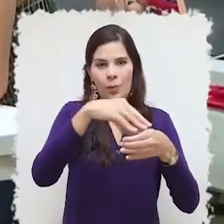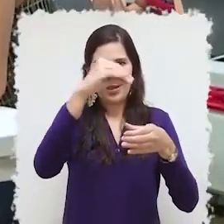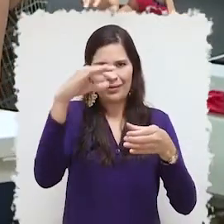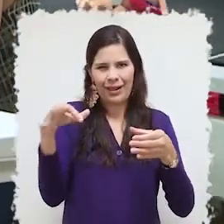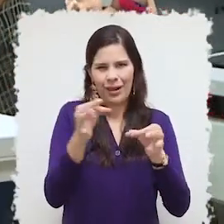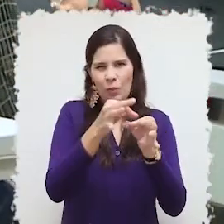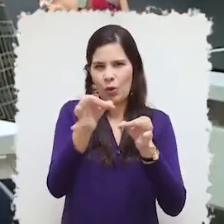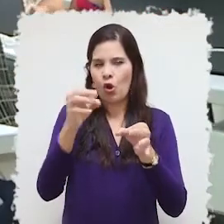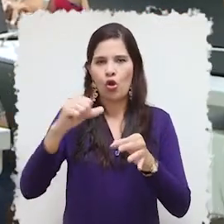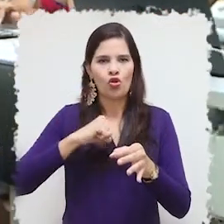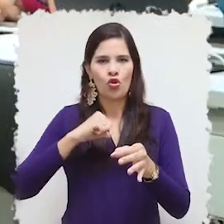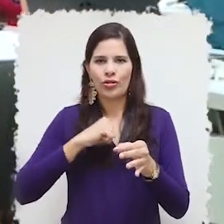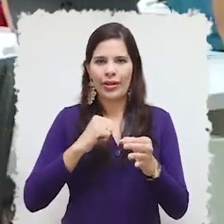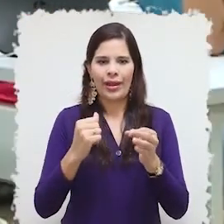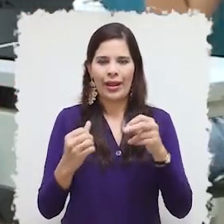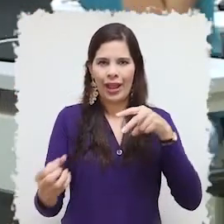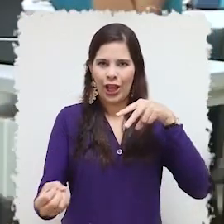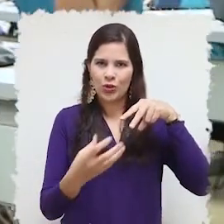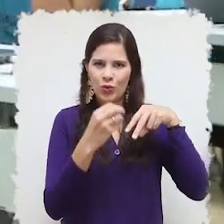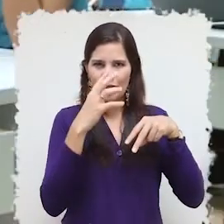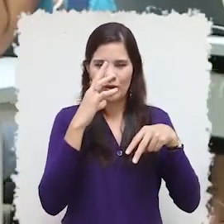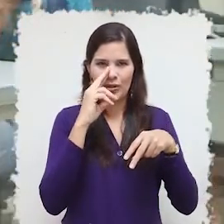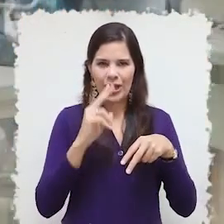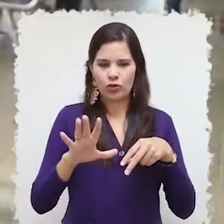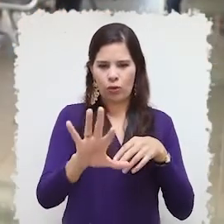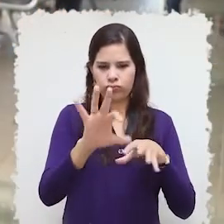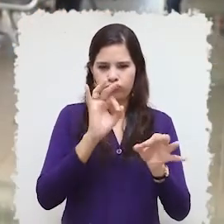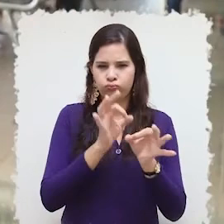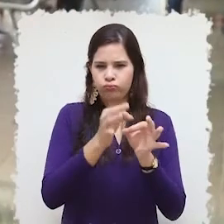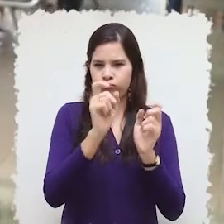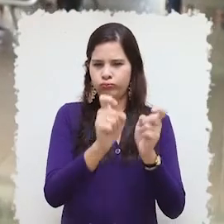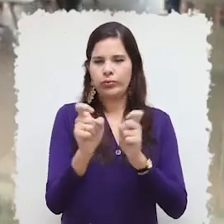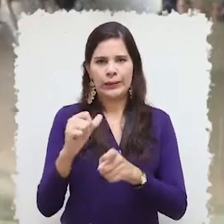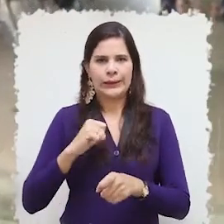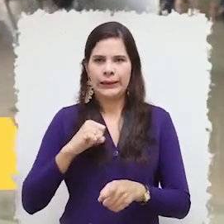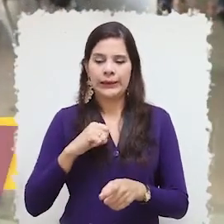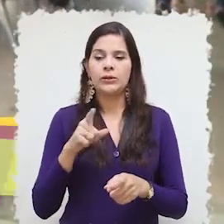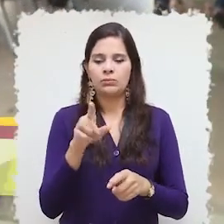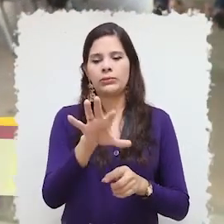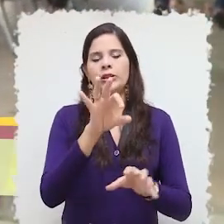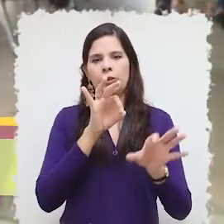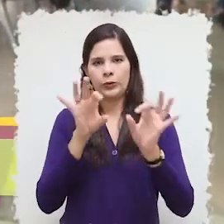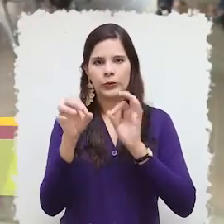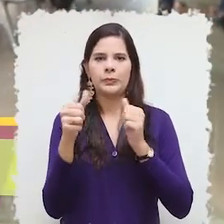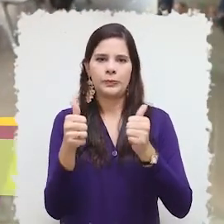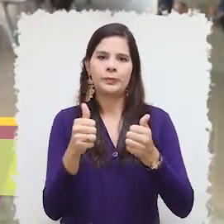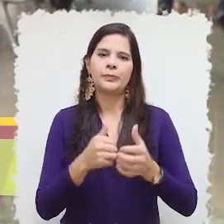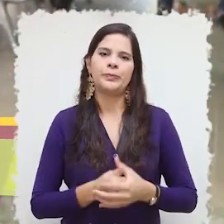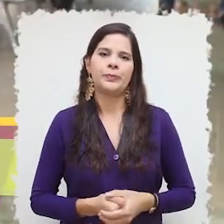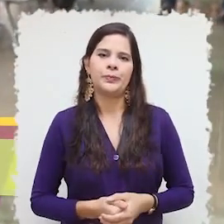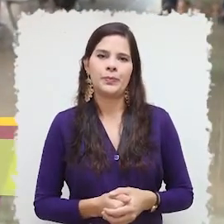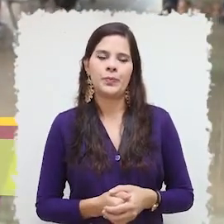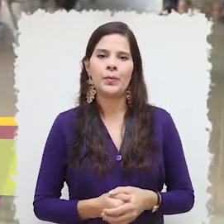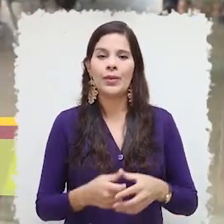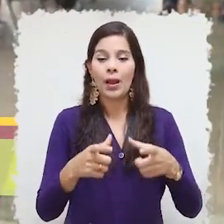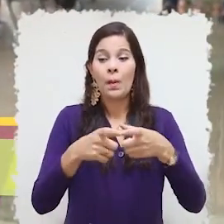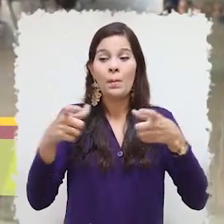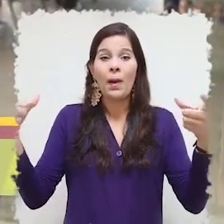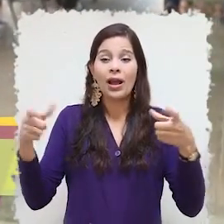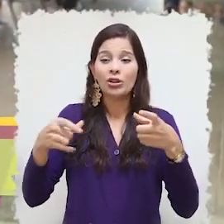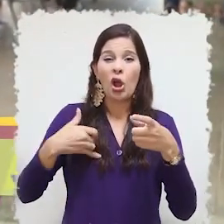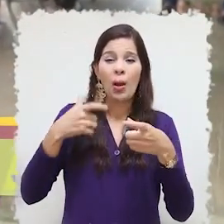están certificados en el Sistema de Educación Nacional. Por ser jóvenes de bajo ingreso, su familia, la mayoría